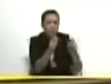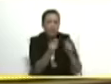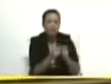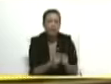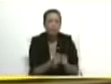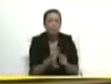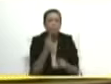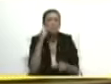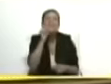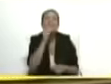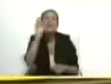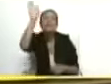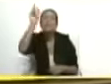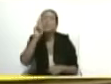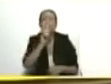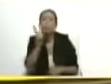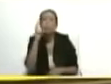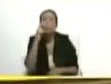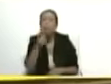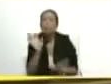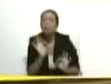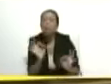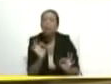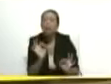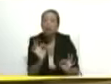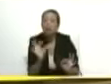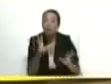¿Quién no la vio? Levante la mano.